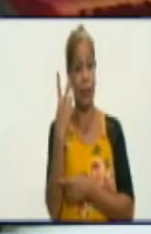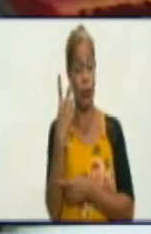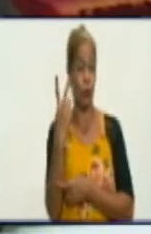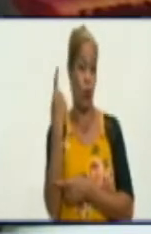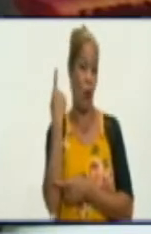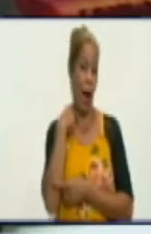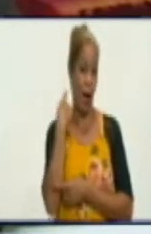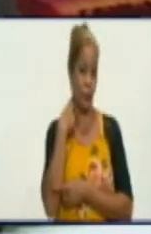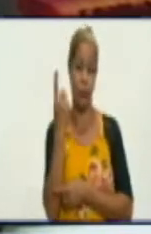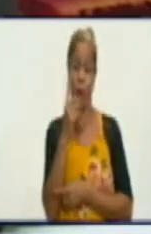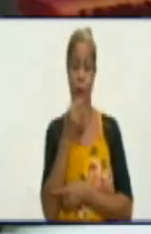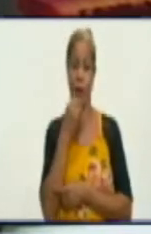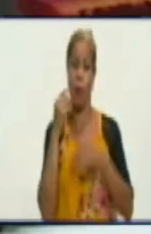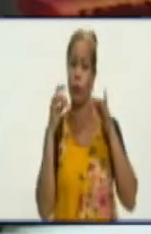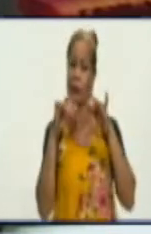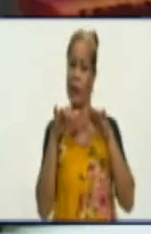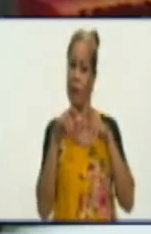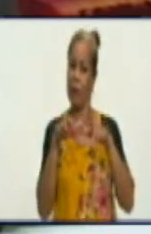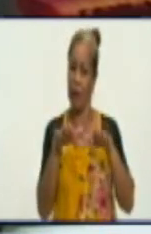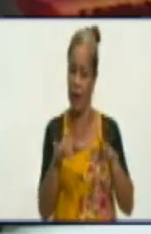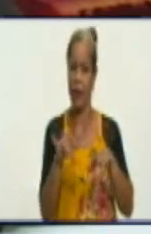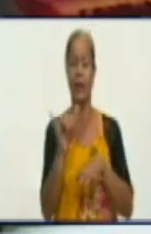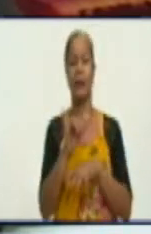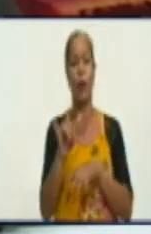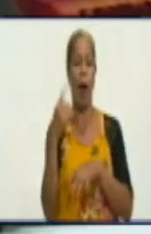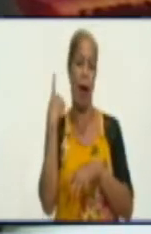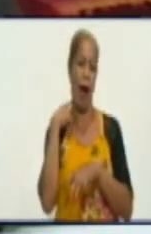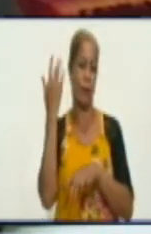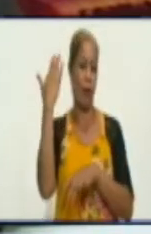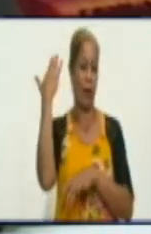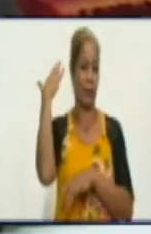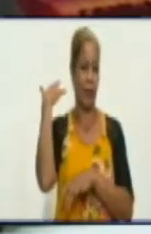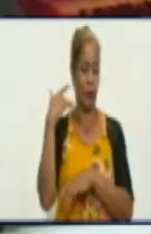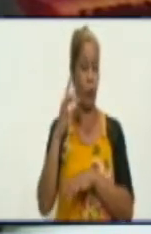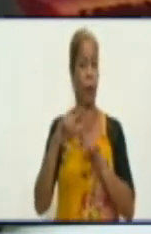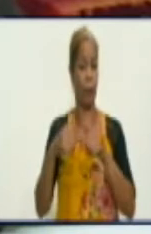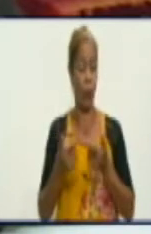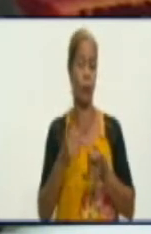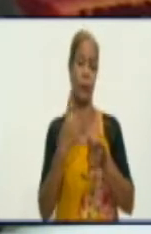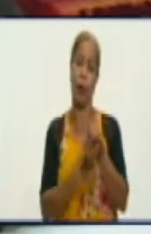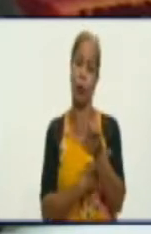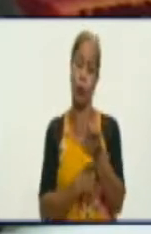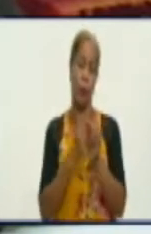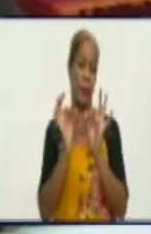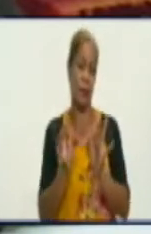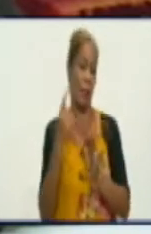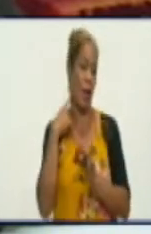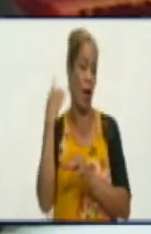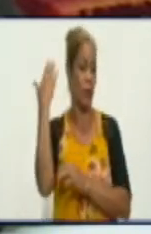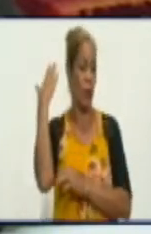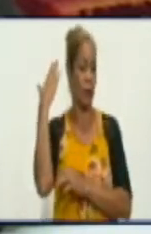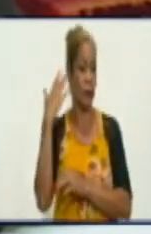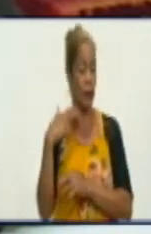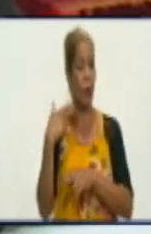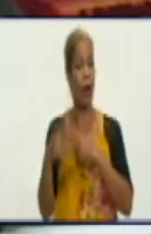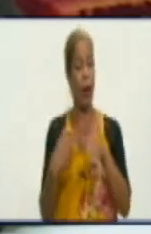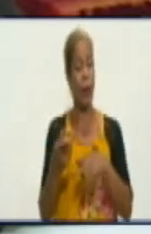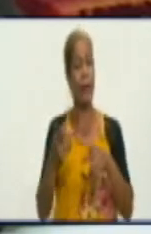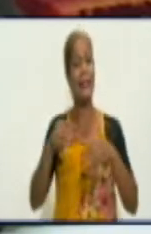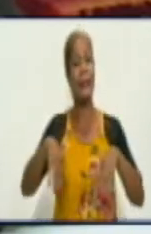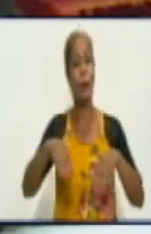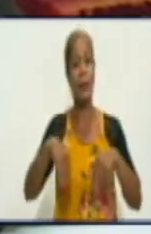podemos desfilar, como es habitual en los cubanos, por nuestras plazas y calles para reafirmar ese compromiso con